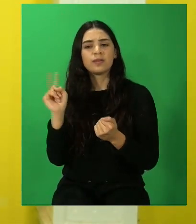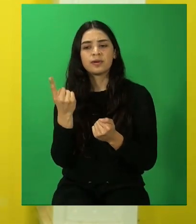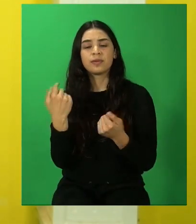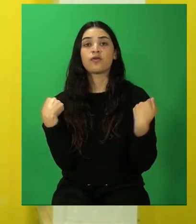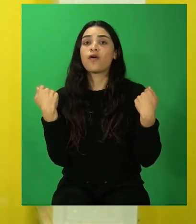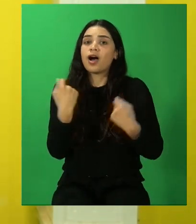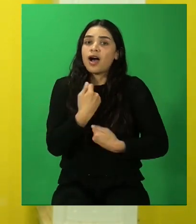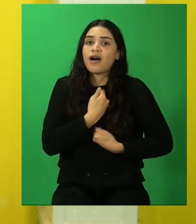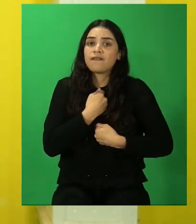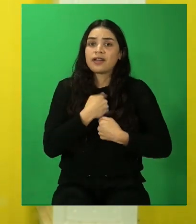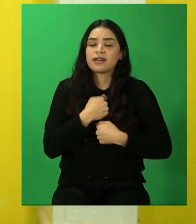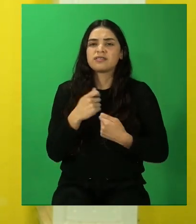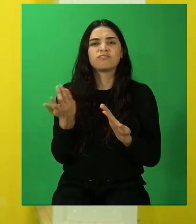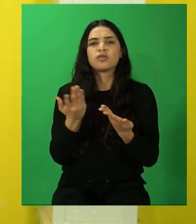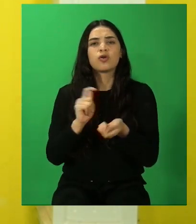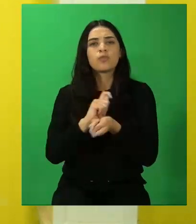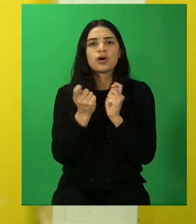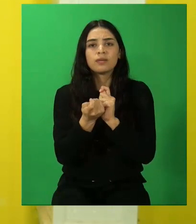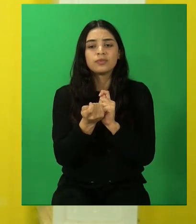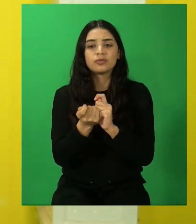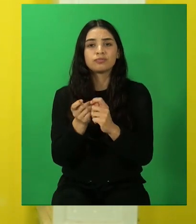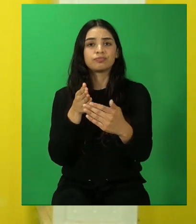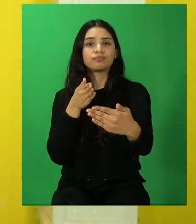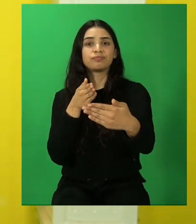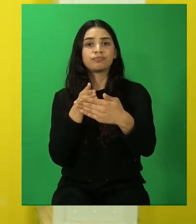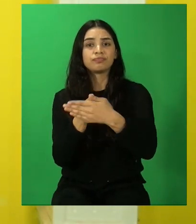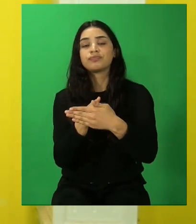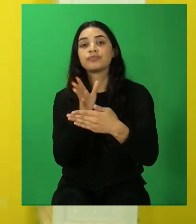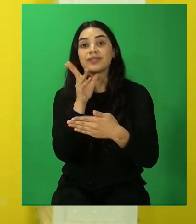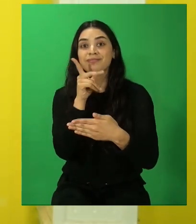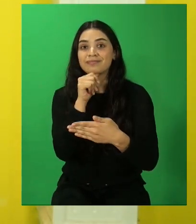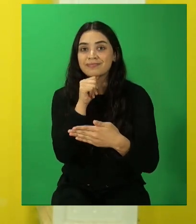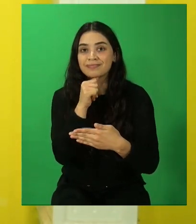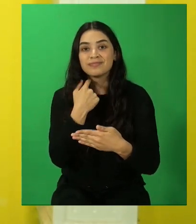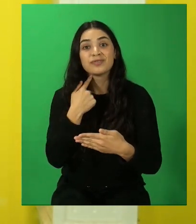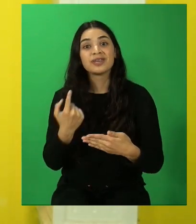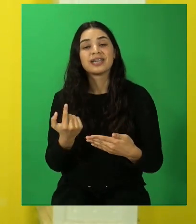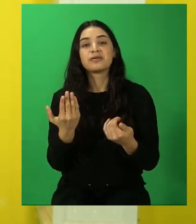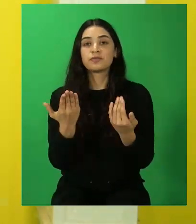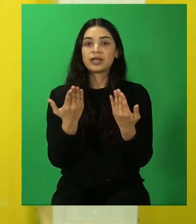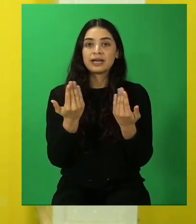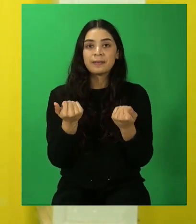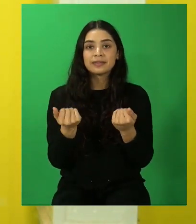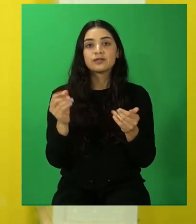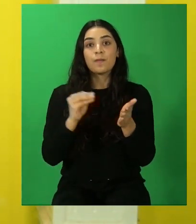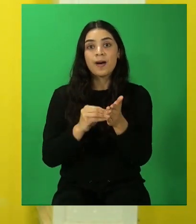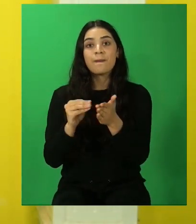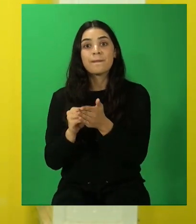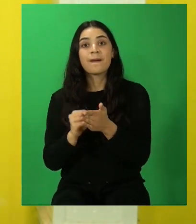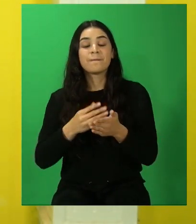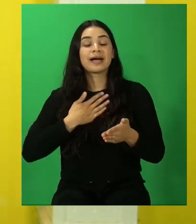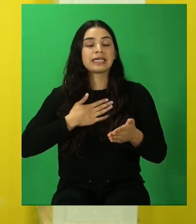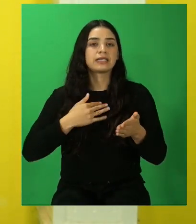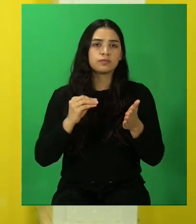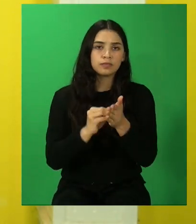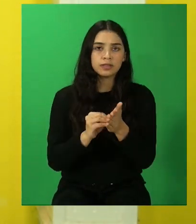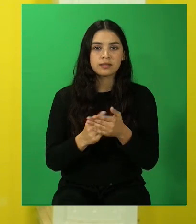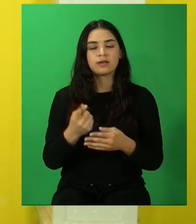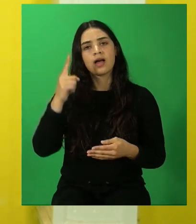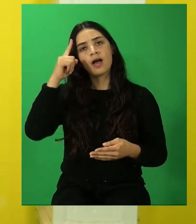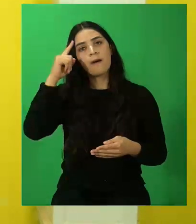se convirtió en ilimitada, porque siempre quise algo mejor. Pero sin embargo,